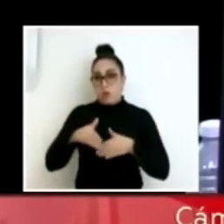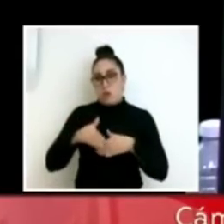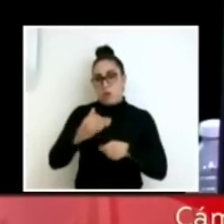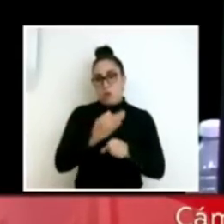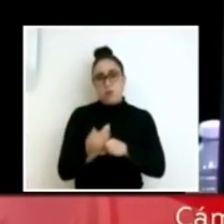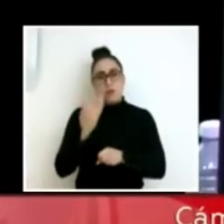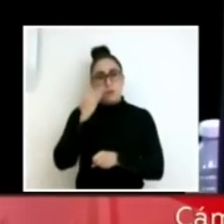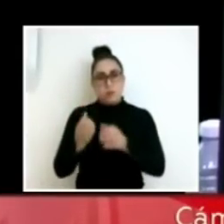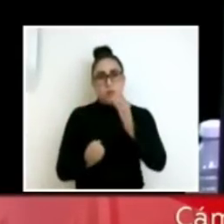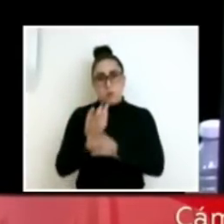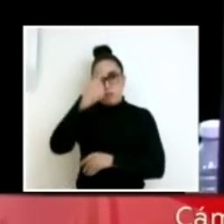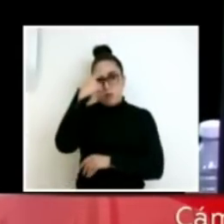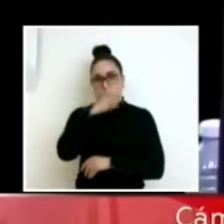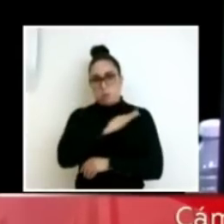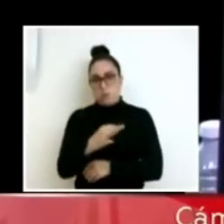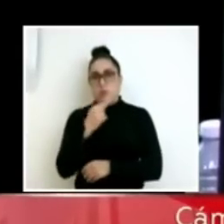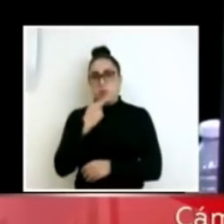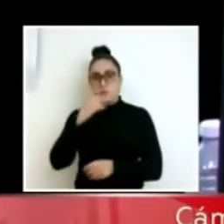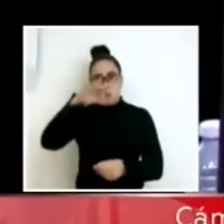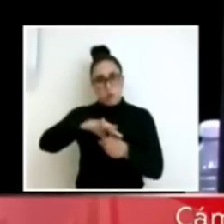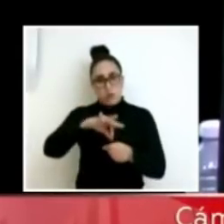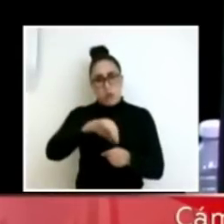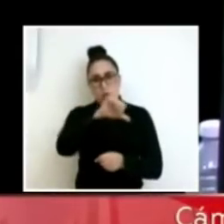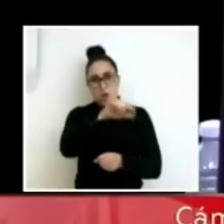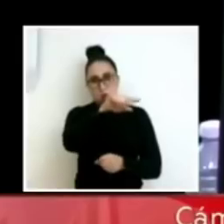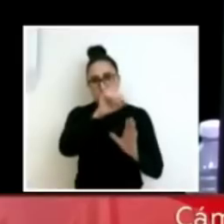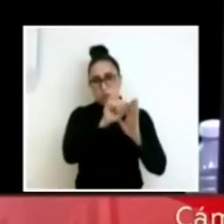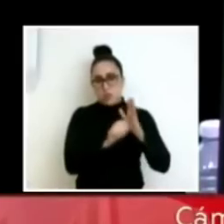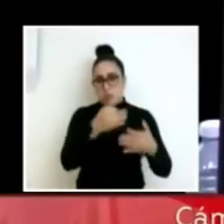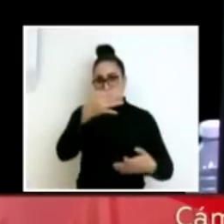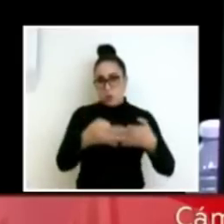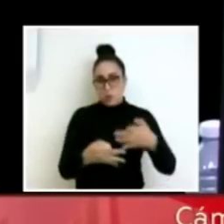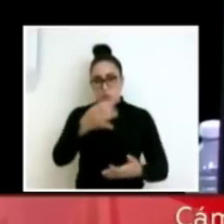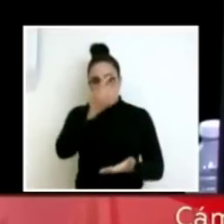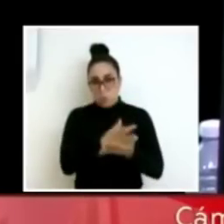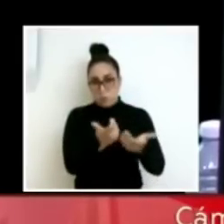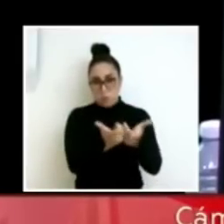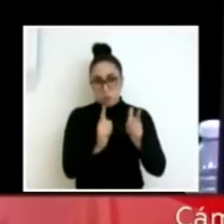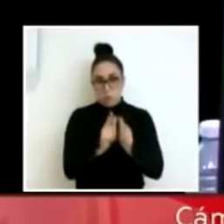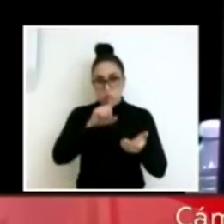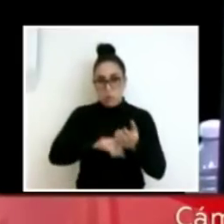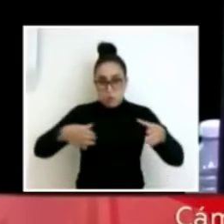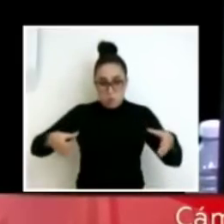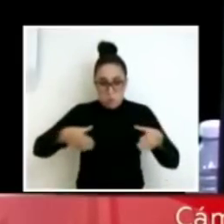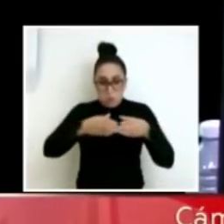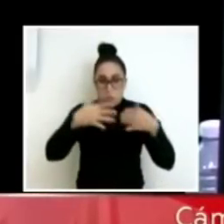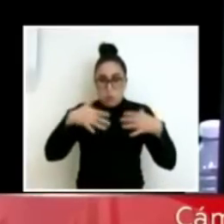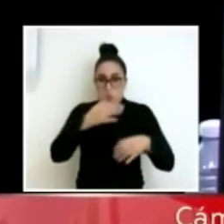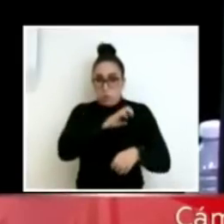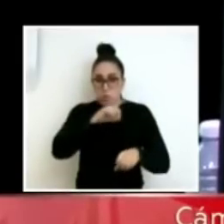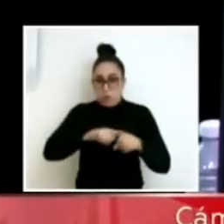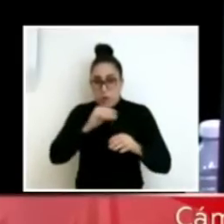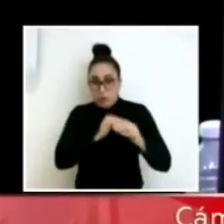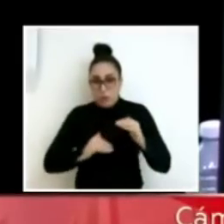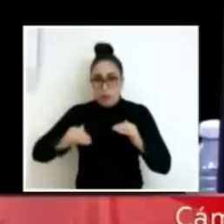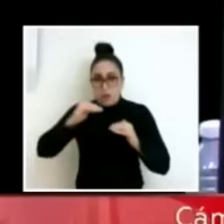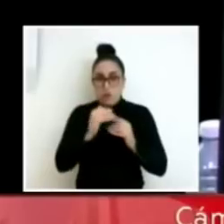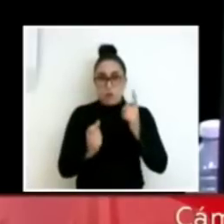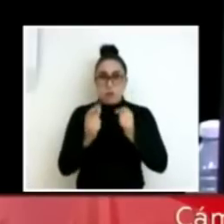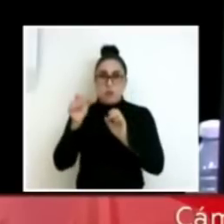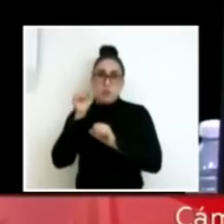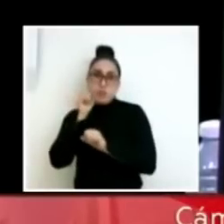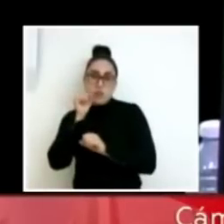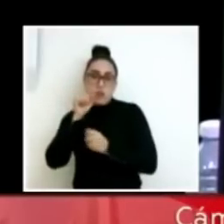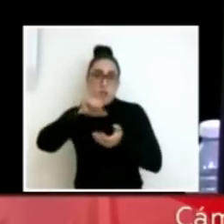el que veremos democratizado al Poder Judicial, donde ya no será un grupo de intereses, una cúpula partidista de senadores,